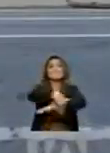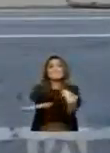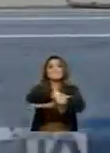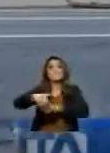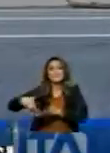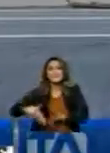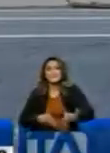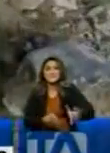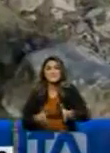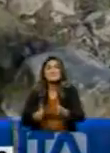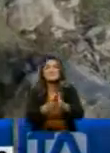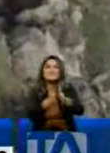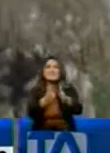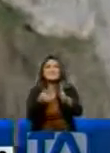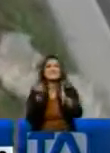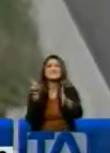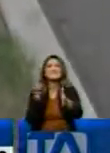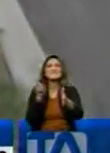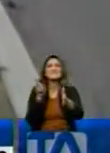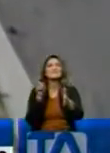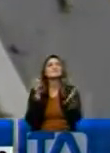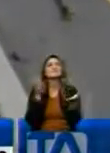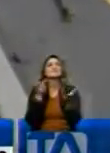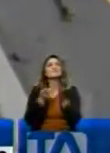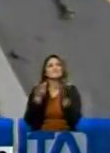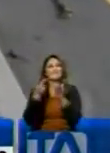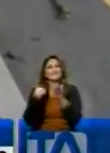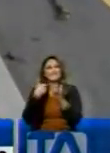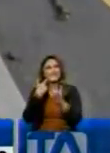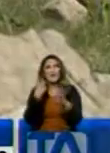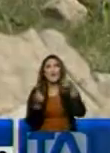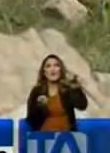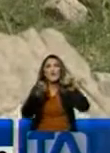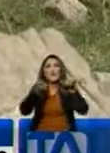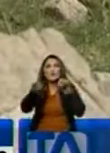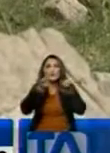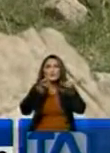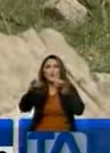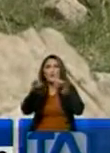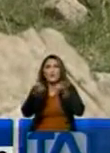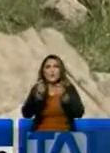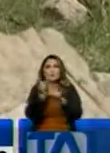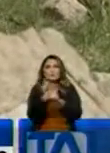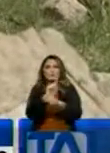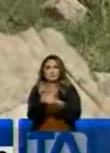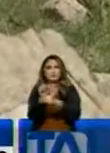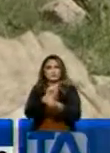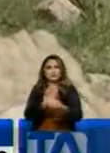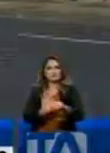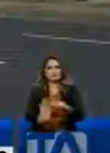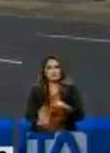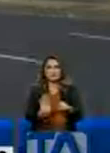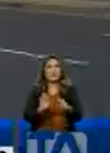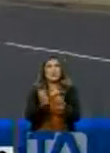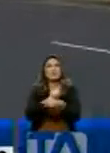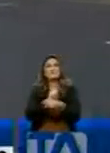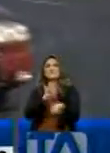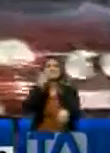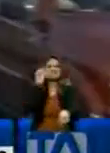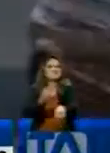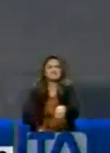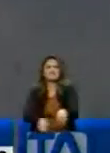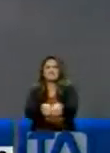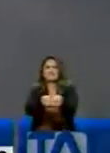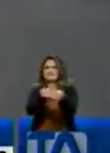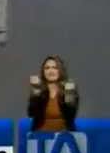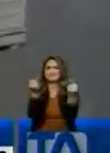En la Ruta Viva, por ejemplo, tres radares de velocidad fueron completamente destrozados. En el sector de Calderón,